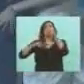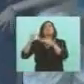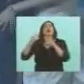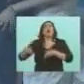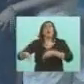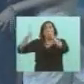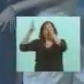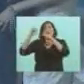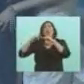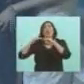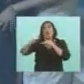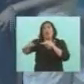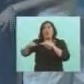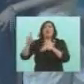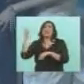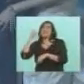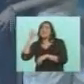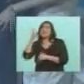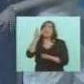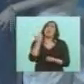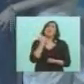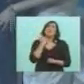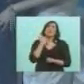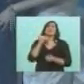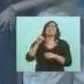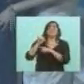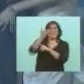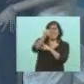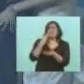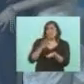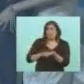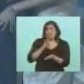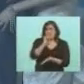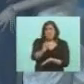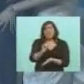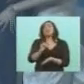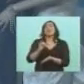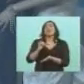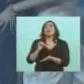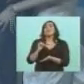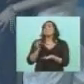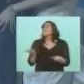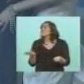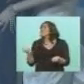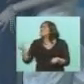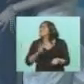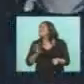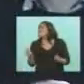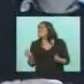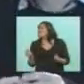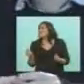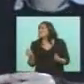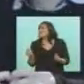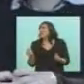horizontal, tanto en Tigre como en Matanza, como en Ezeiza, vuelvo a repetir, con lo cual... ¿de cuándo? ¿qué decir? Son